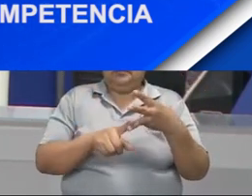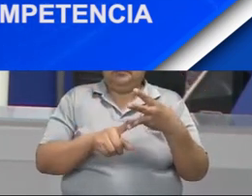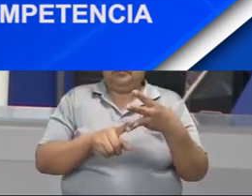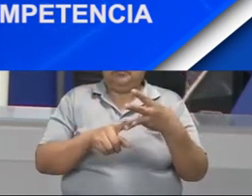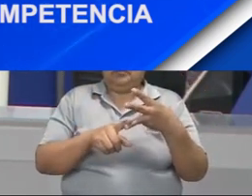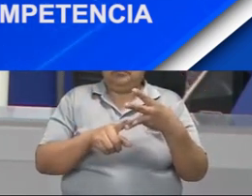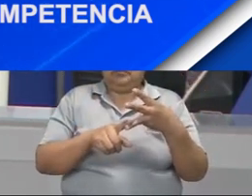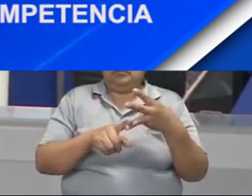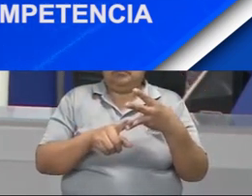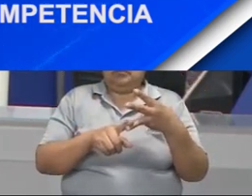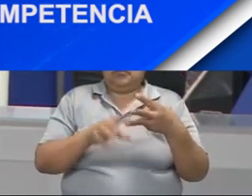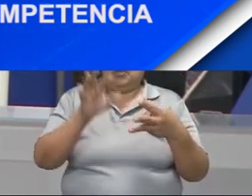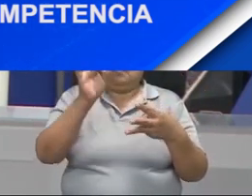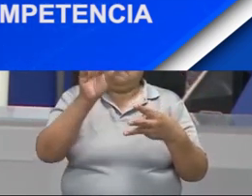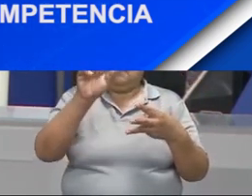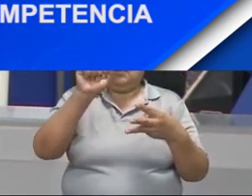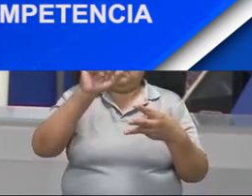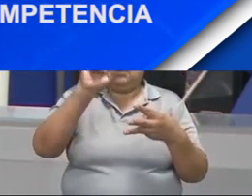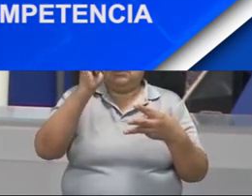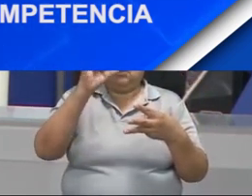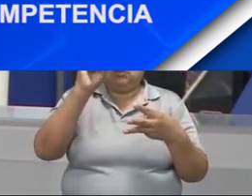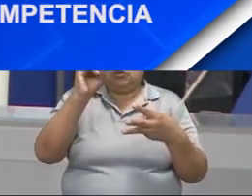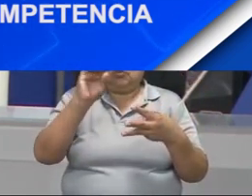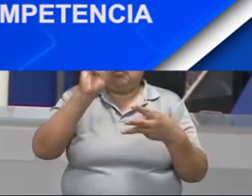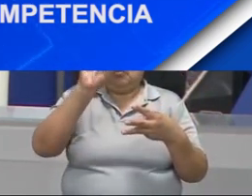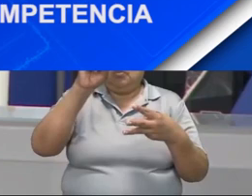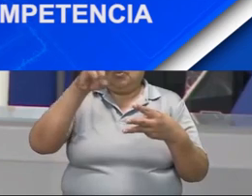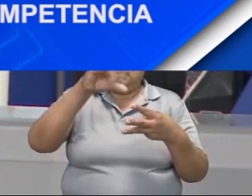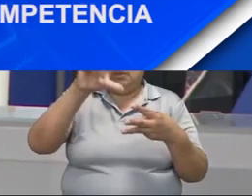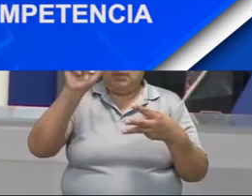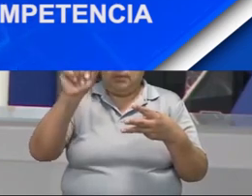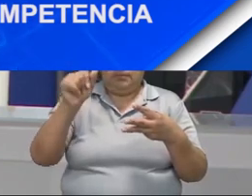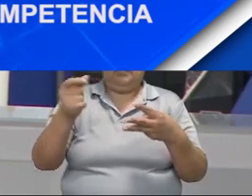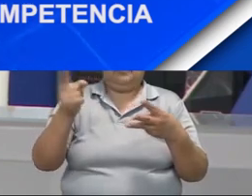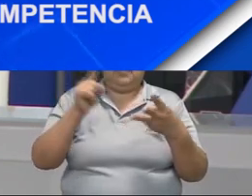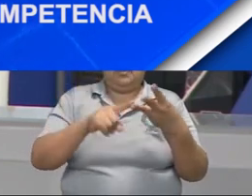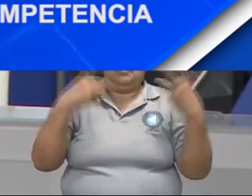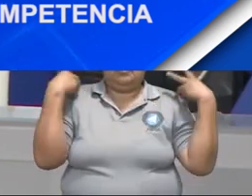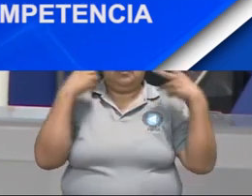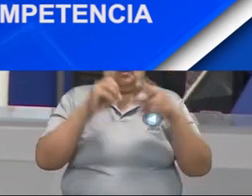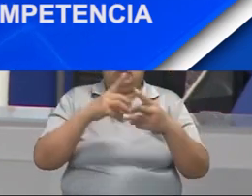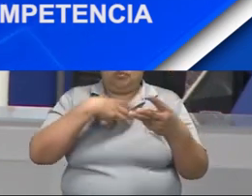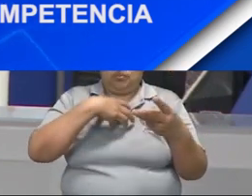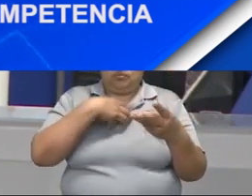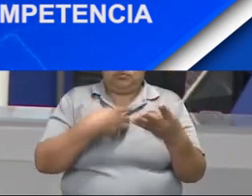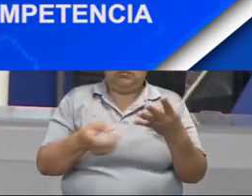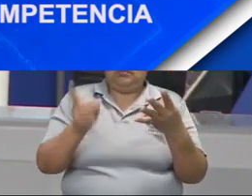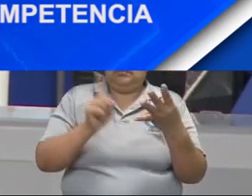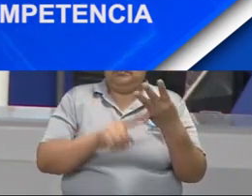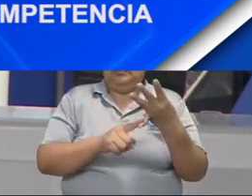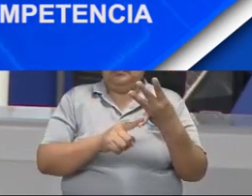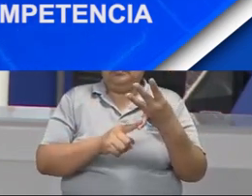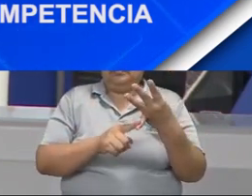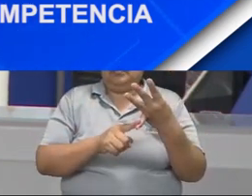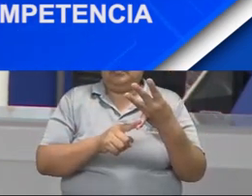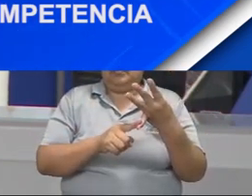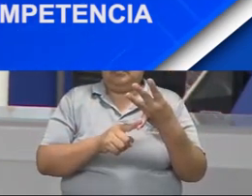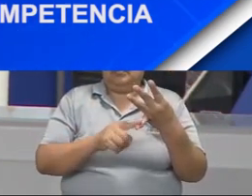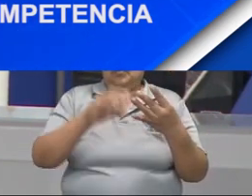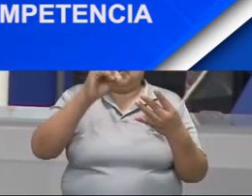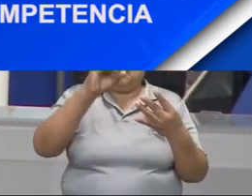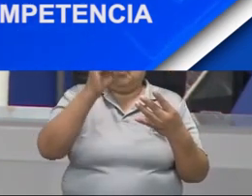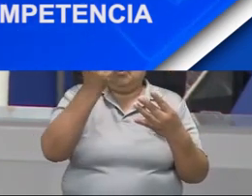incluir a otras facciones en la política, mientras que Daglo asume que se trató de un error que terminó reforzando a los que quedaron del régimen de